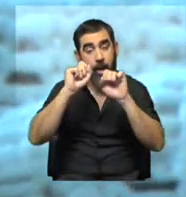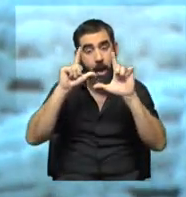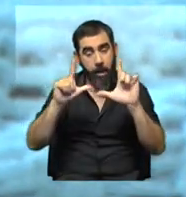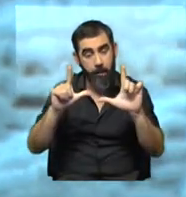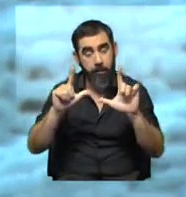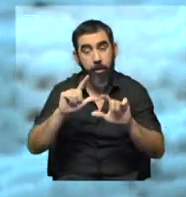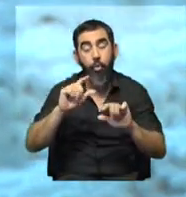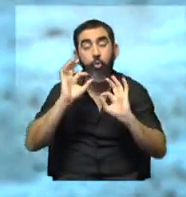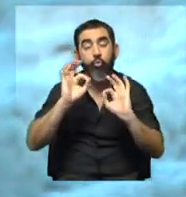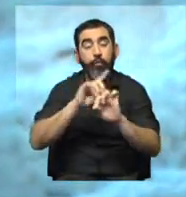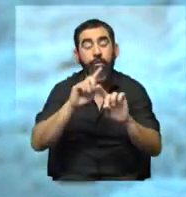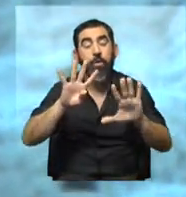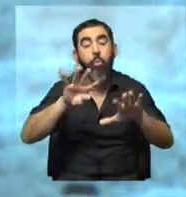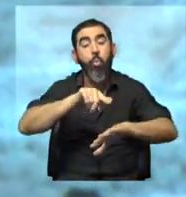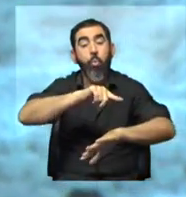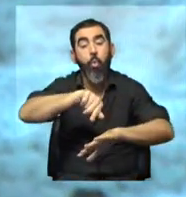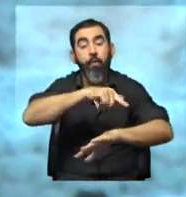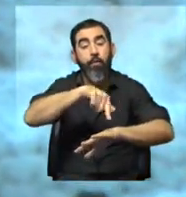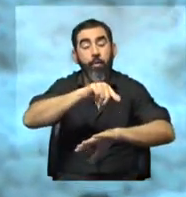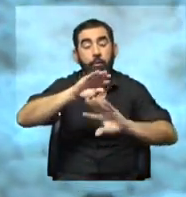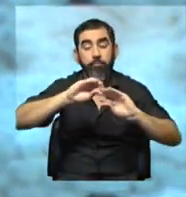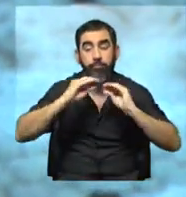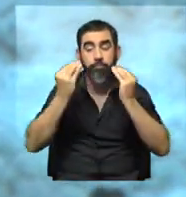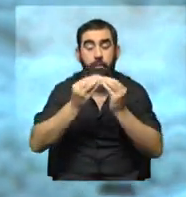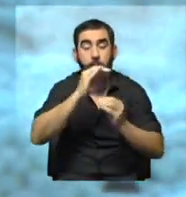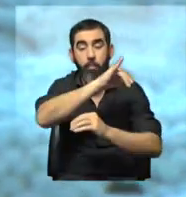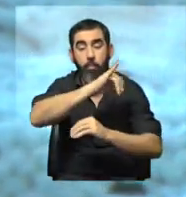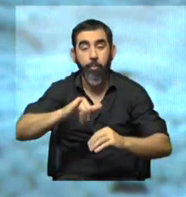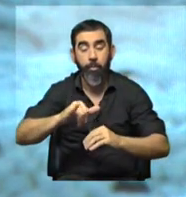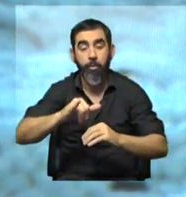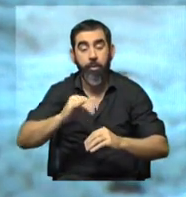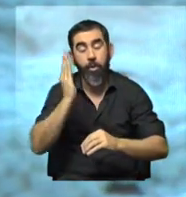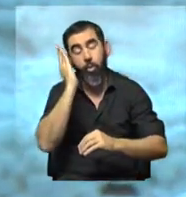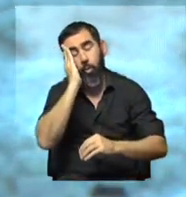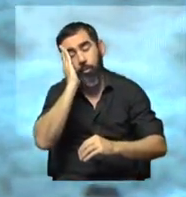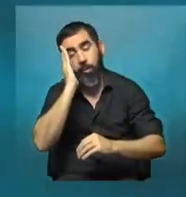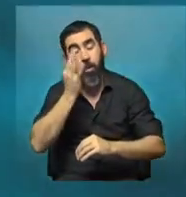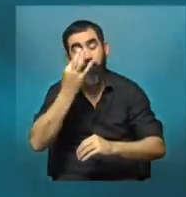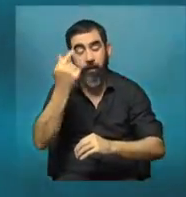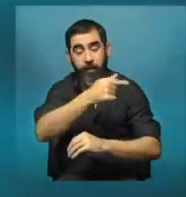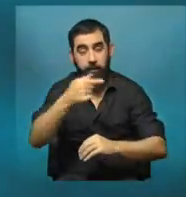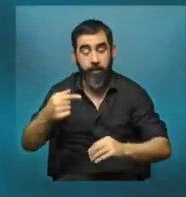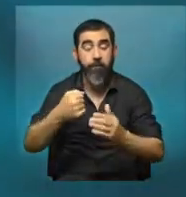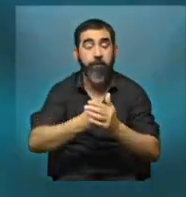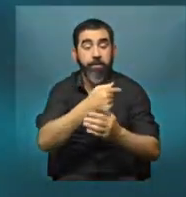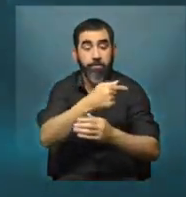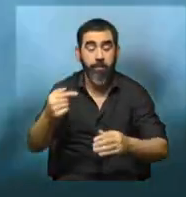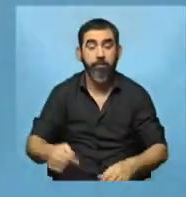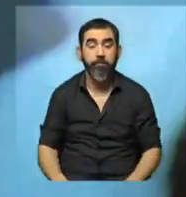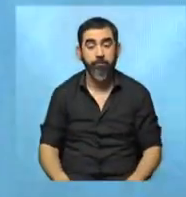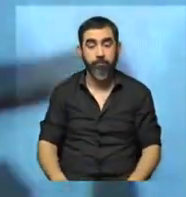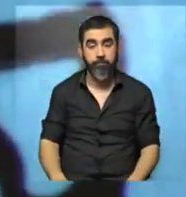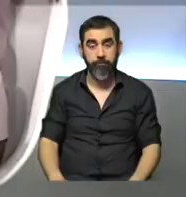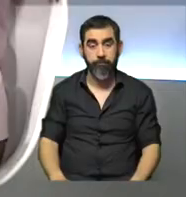las 9 horas recomendadas sumando y promediando la cantidad de horas de la semana y los fines de semana. Sí. Entonces hay